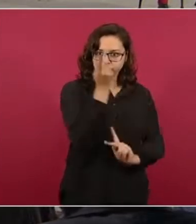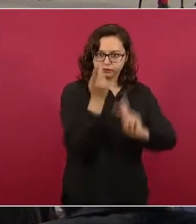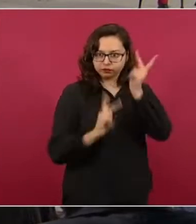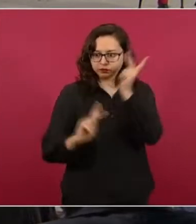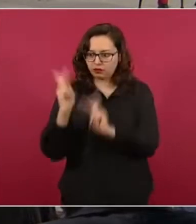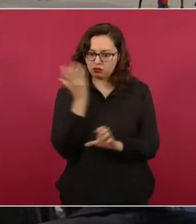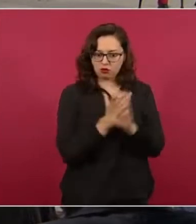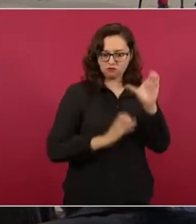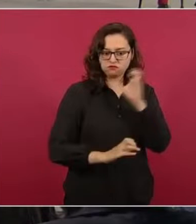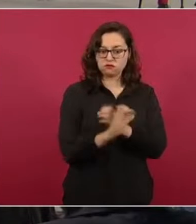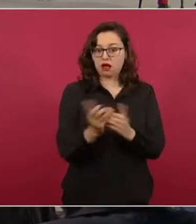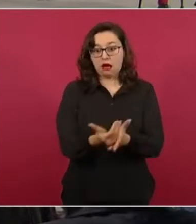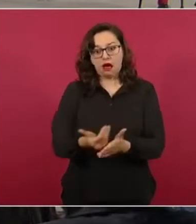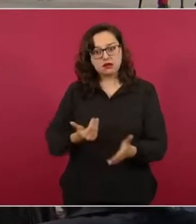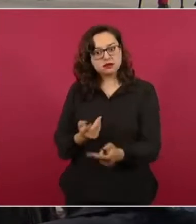que no nos